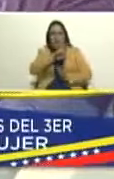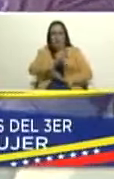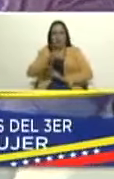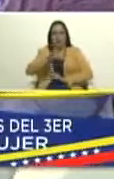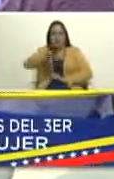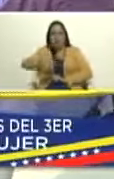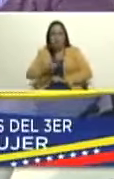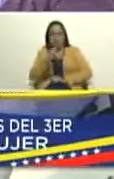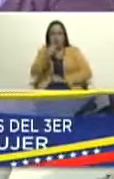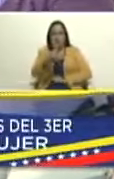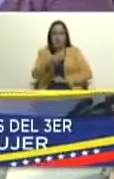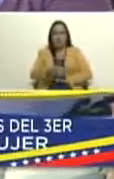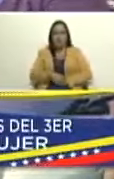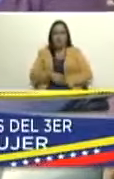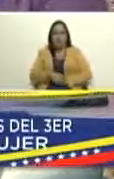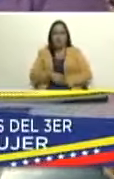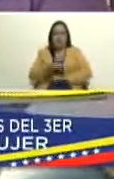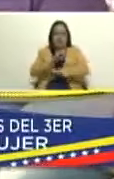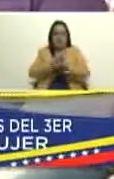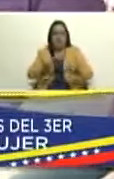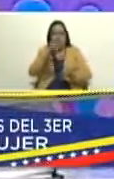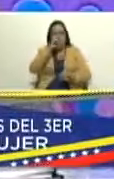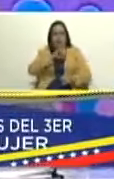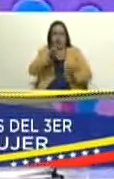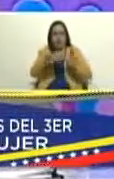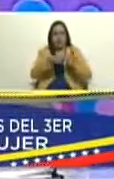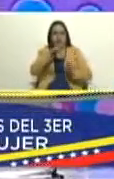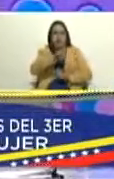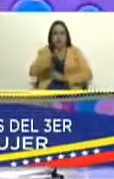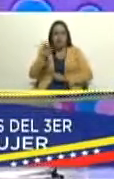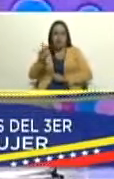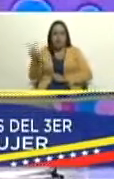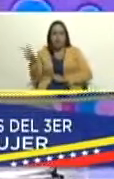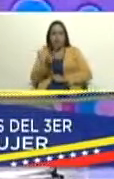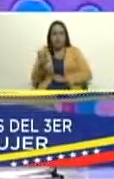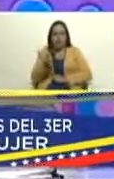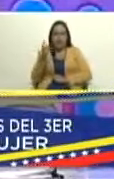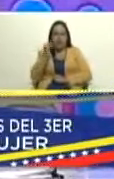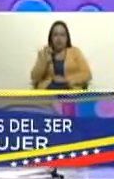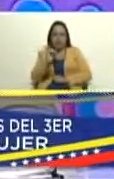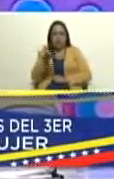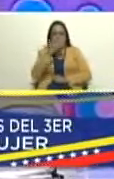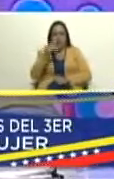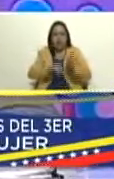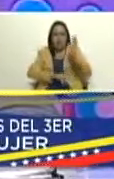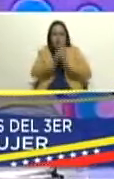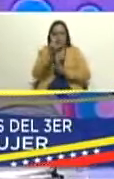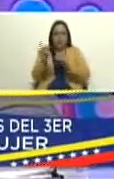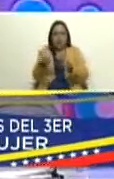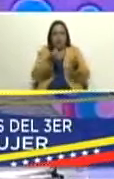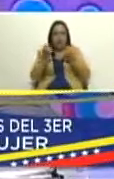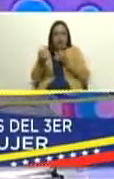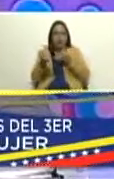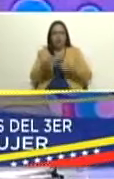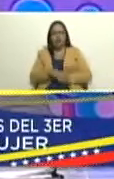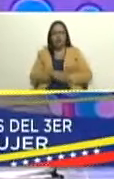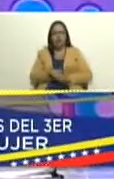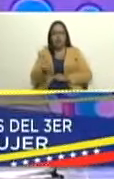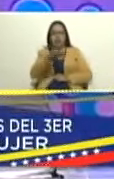podemos decir al cierre del 2023, Venezuela va rumbo al crecimiento económico, a la